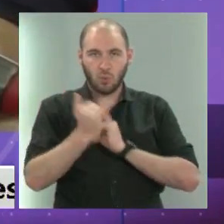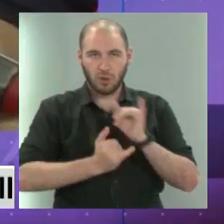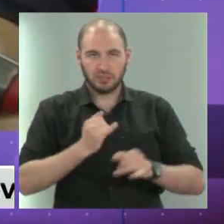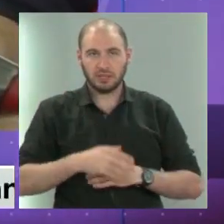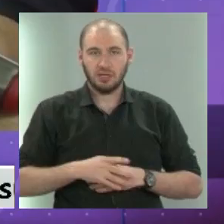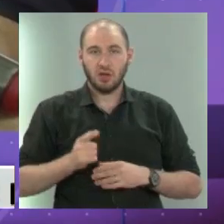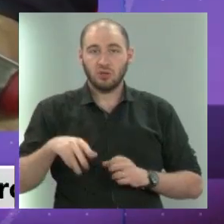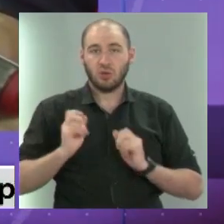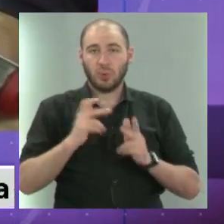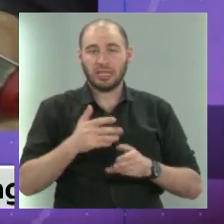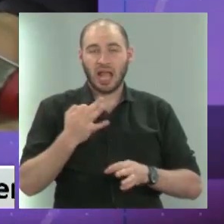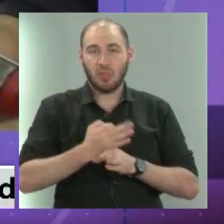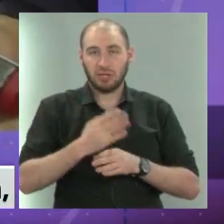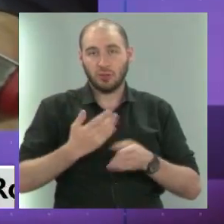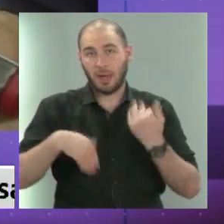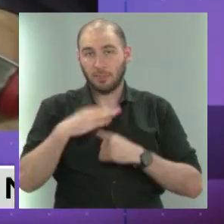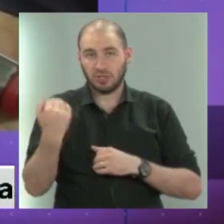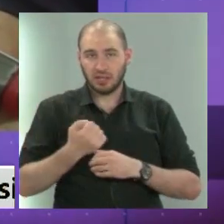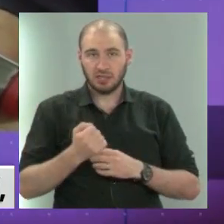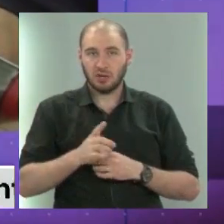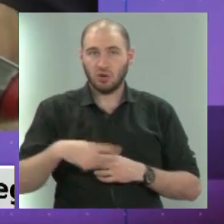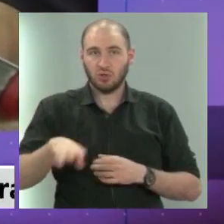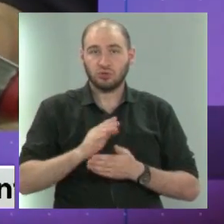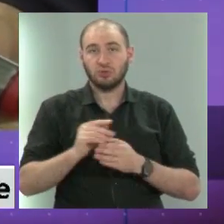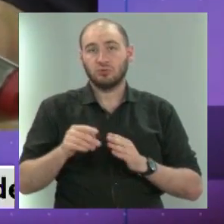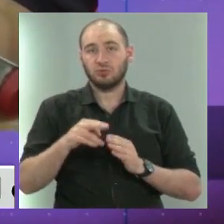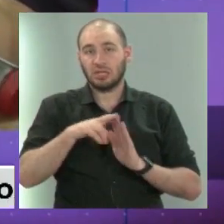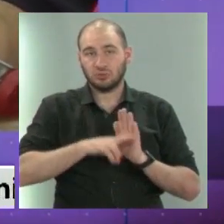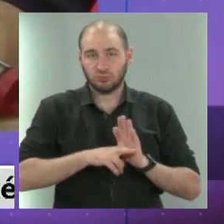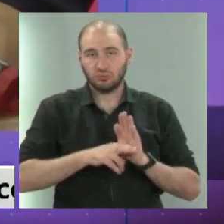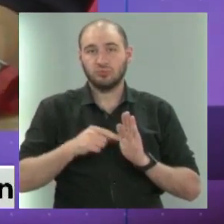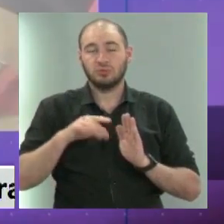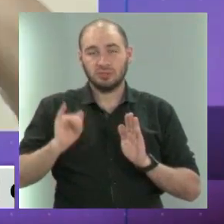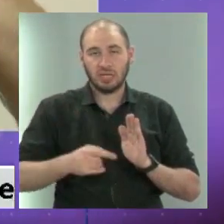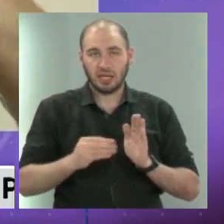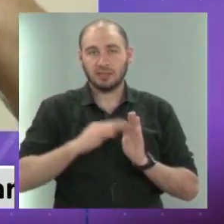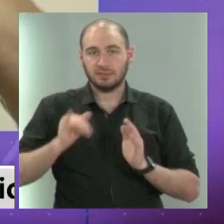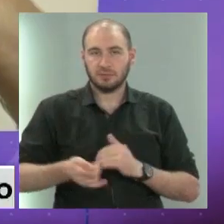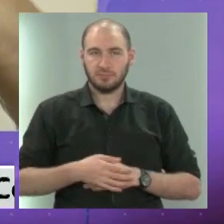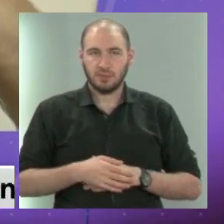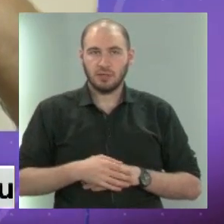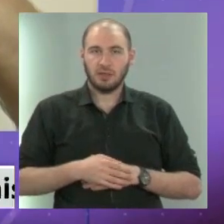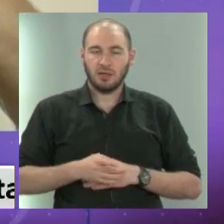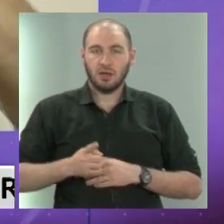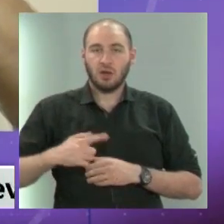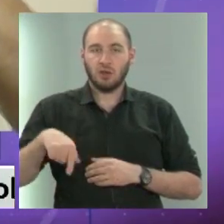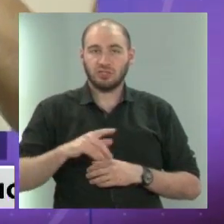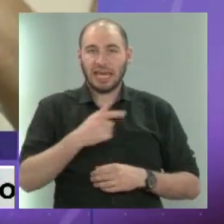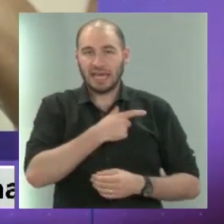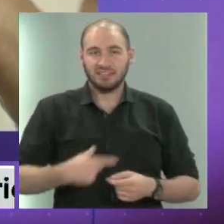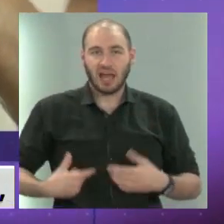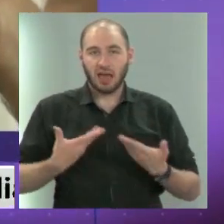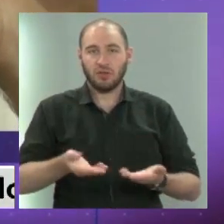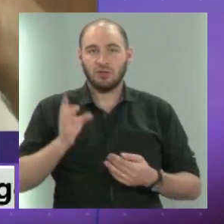Si decimos que la educación es lo más importante, tenemos que tomar la resolución de hacer efectivo esto. Creo que tenemos que ir a un Estado que no